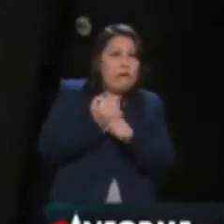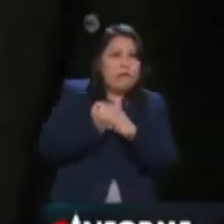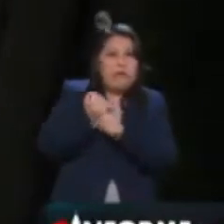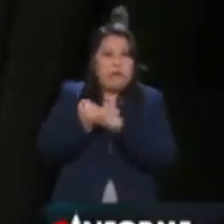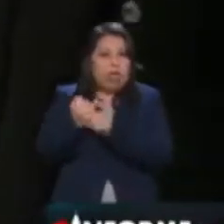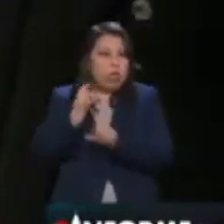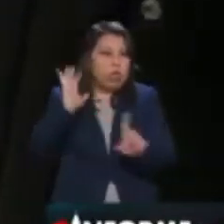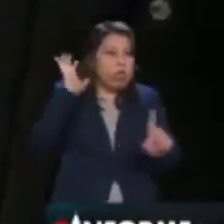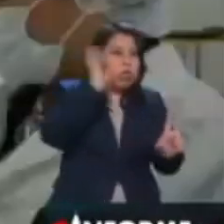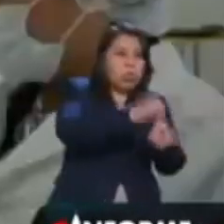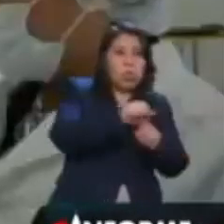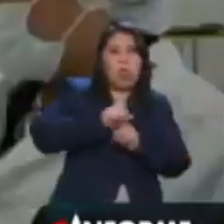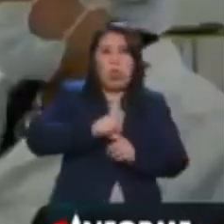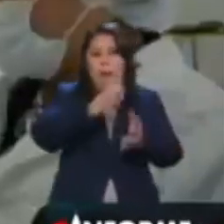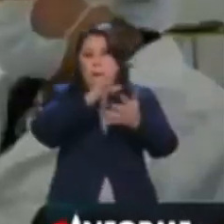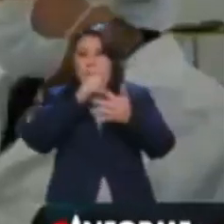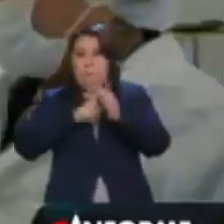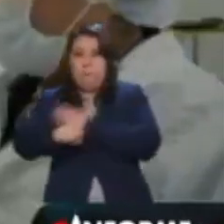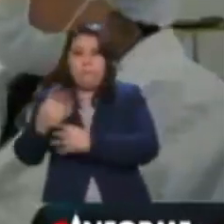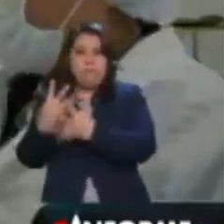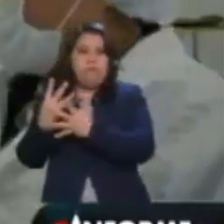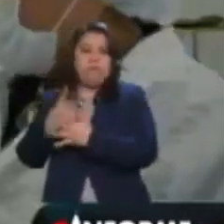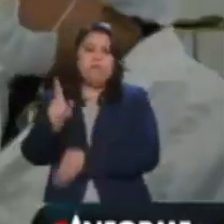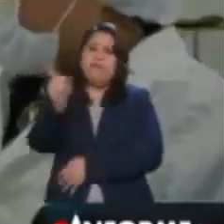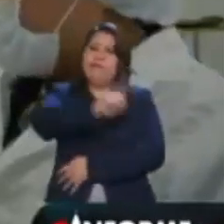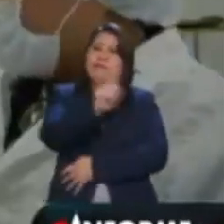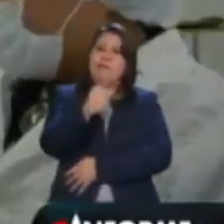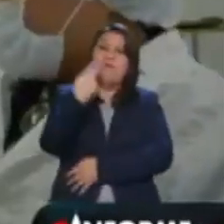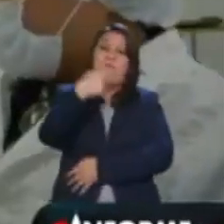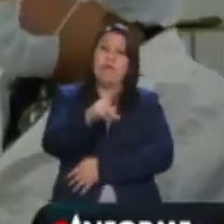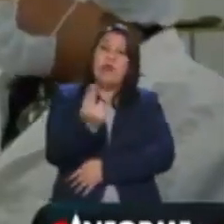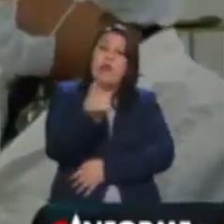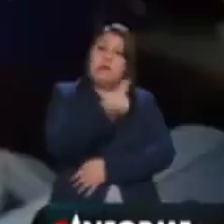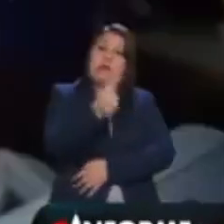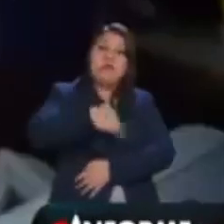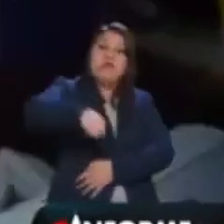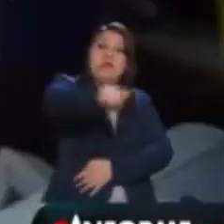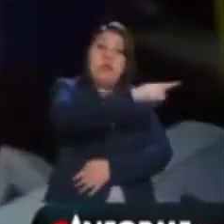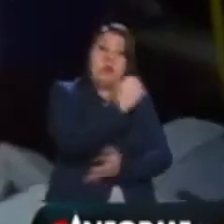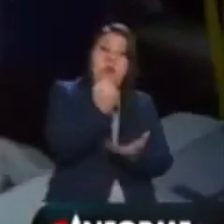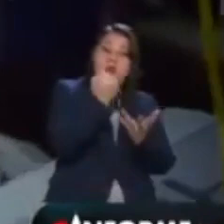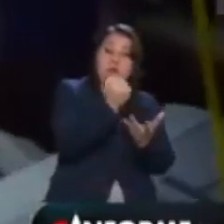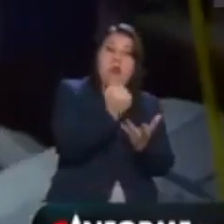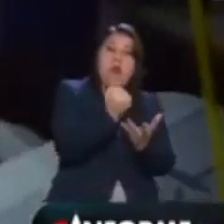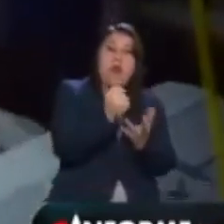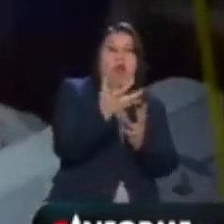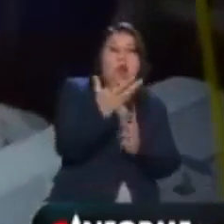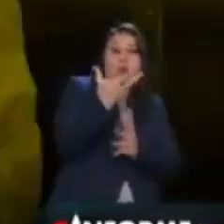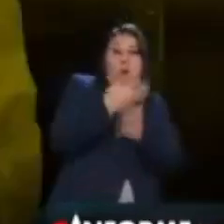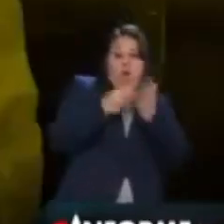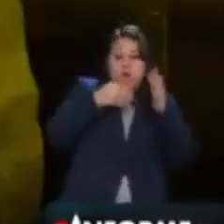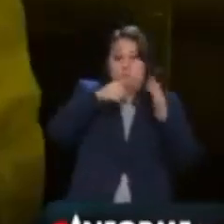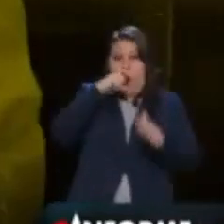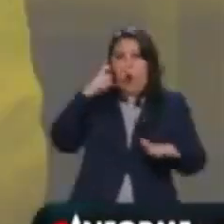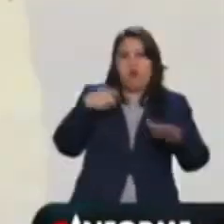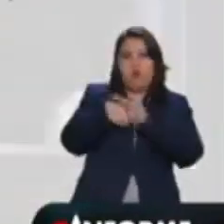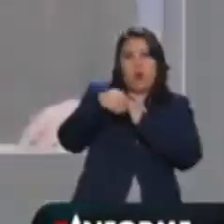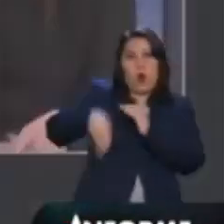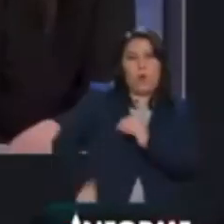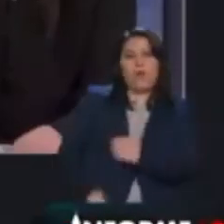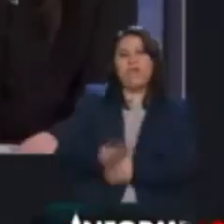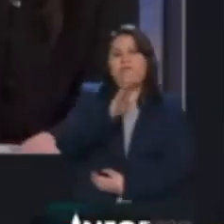pero dejó en claro que no serán cómplices en actos que dañen el patrimonio mexicano. Informe